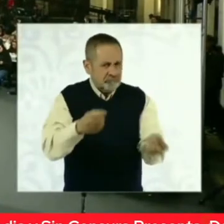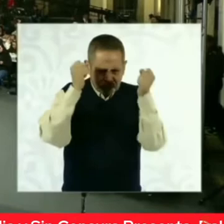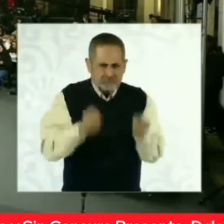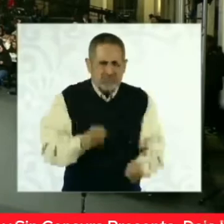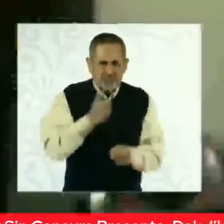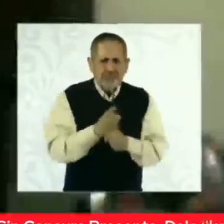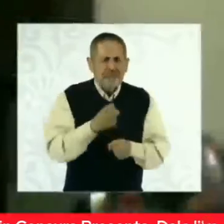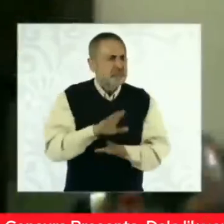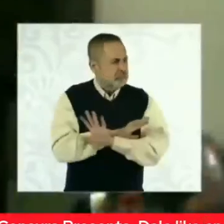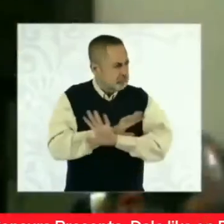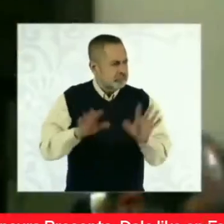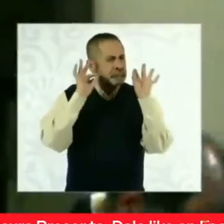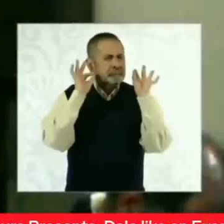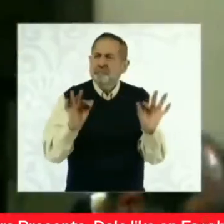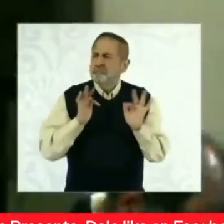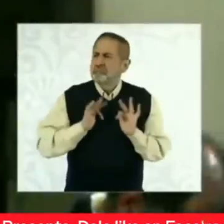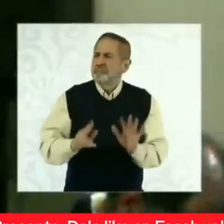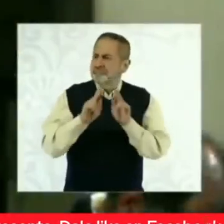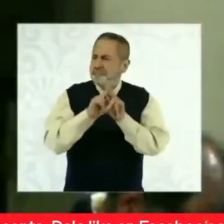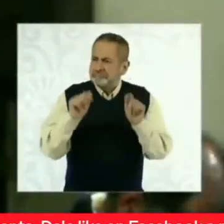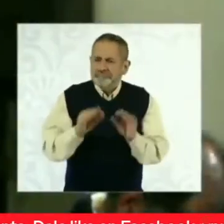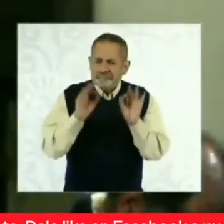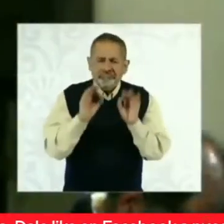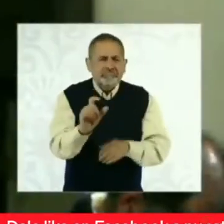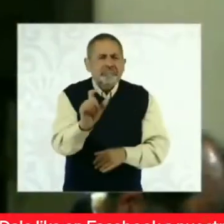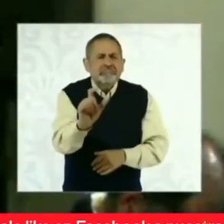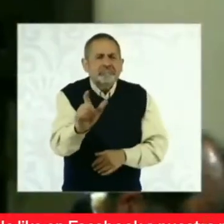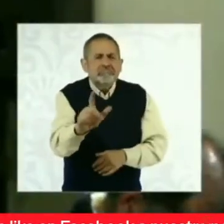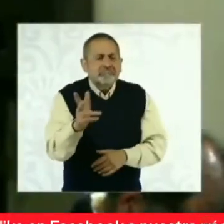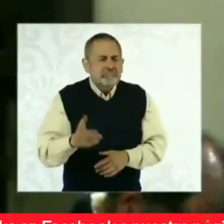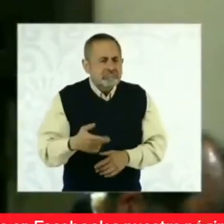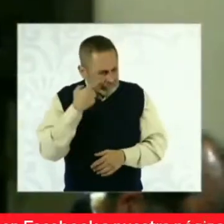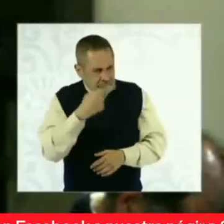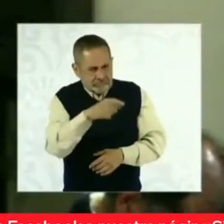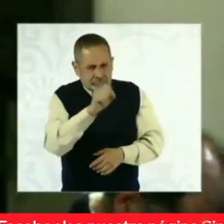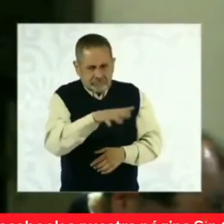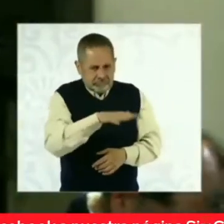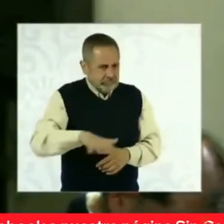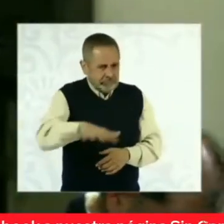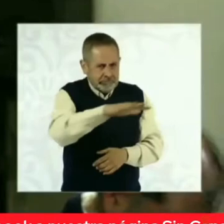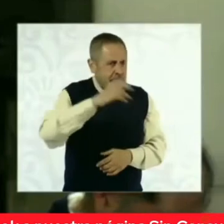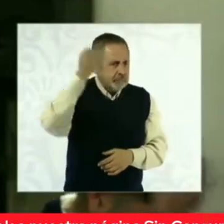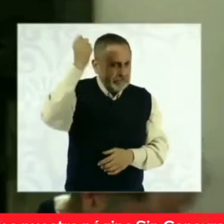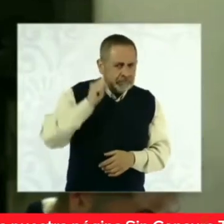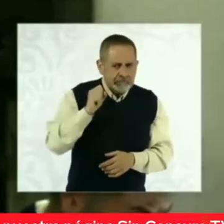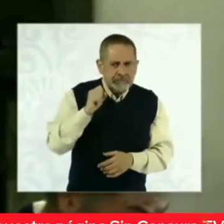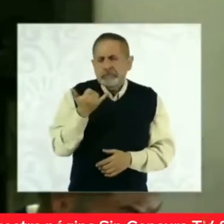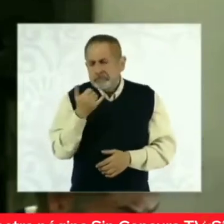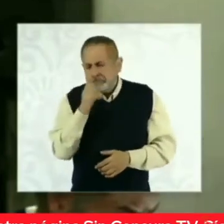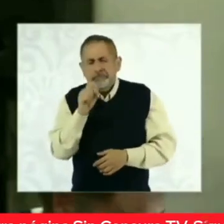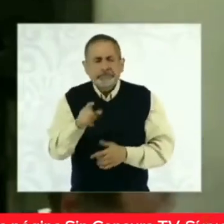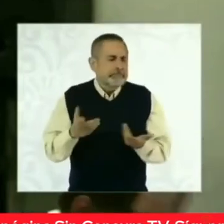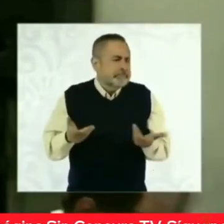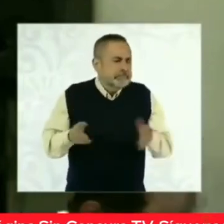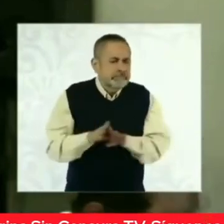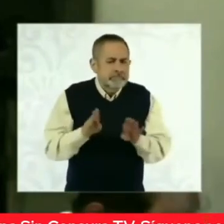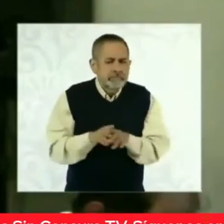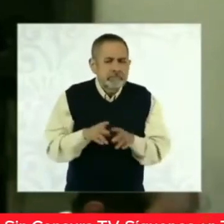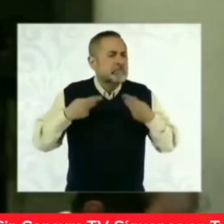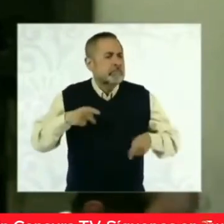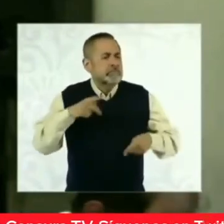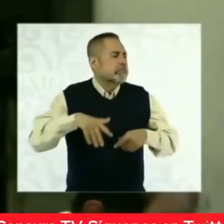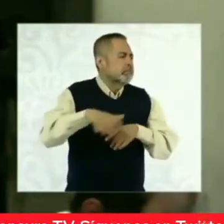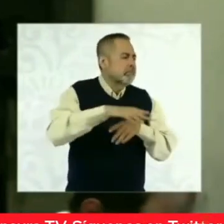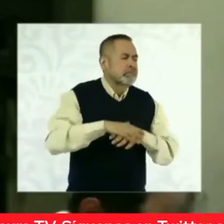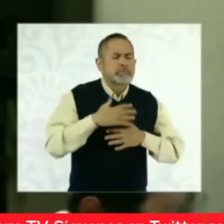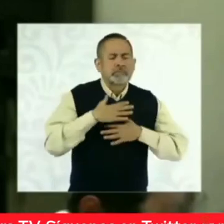seguridad que está implementando de la Estrategia Nacional de Seguridad justamente en este estado y vaya, donde los